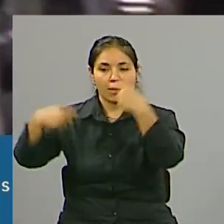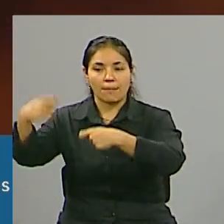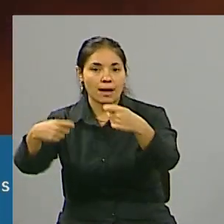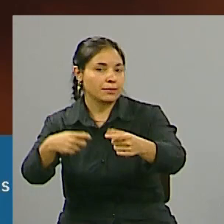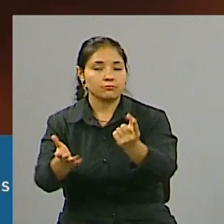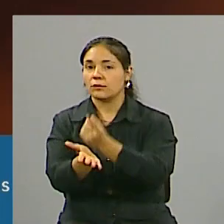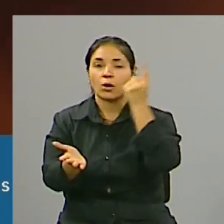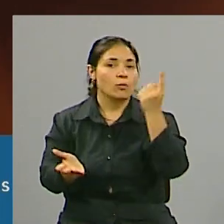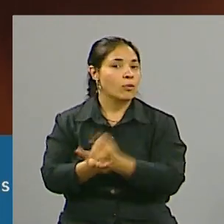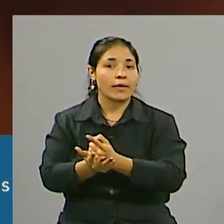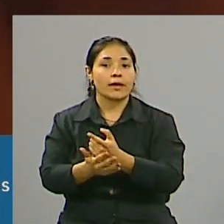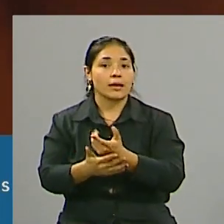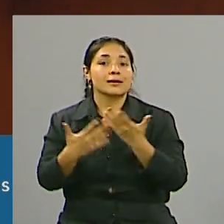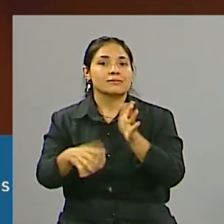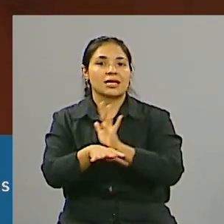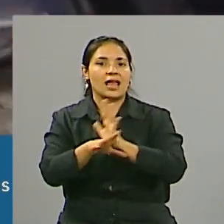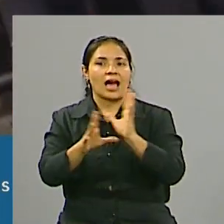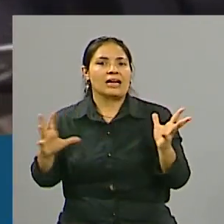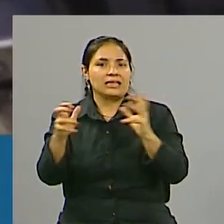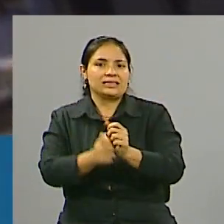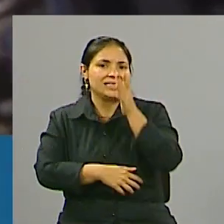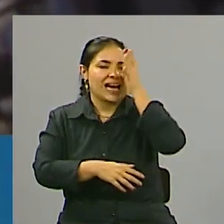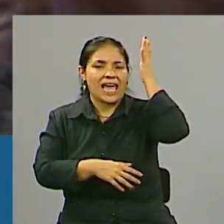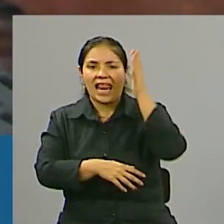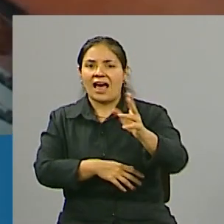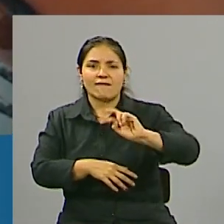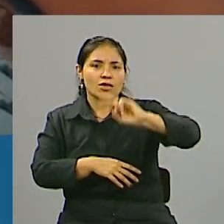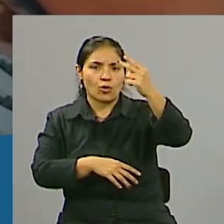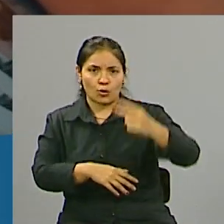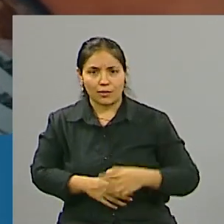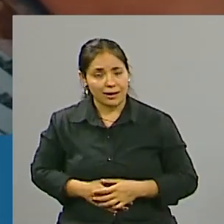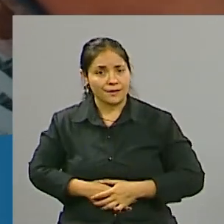Esto hubiera obviamente terminado en una crisis mucho mayor de la que sucedió.